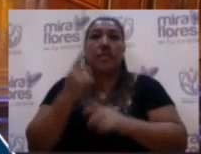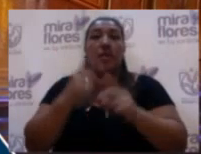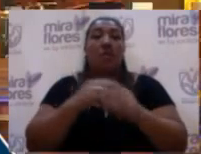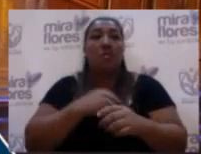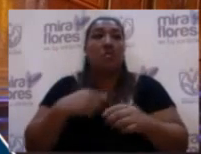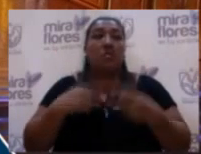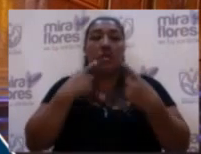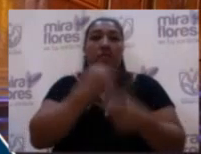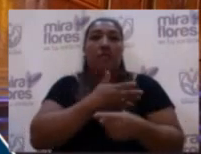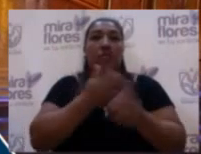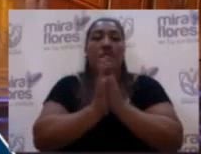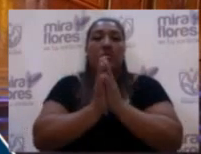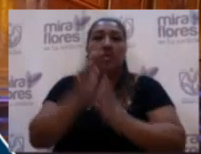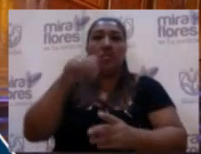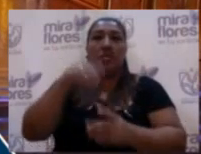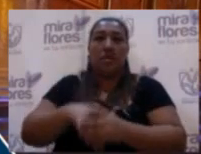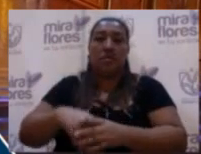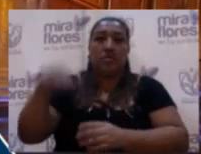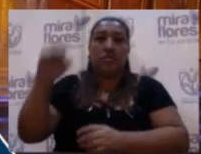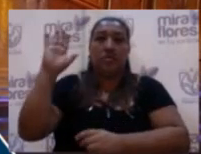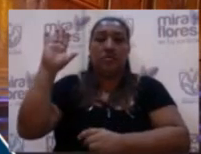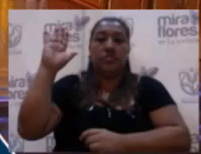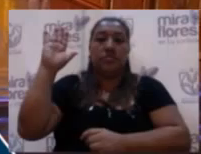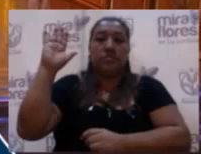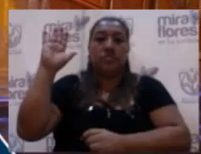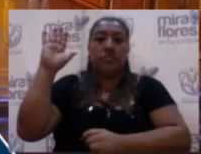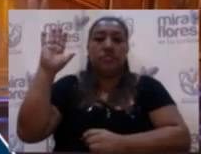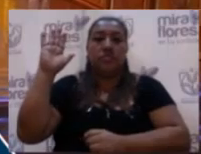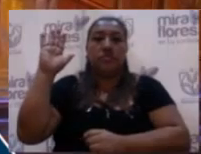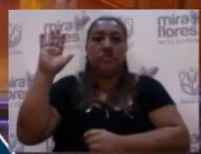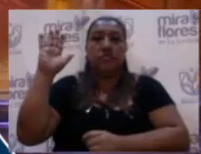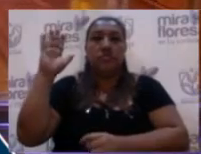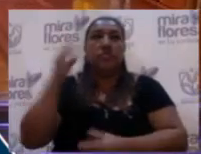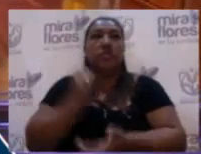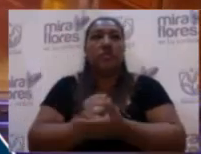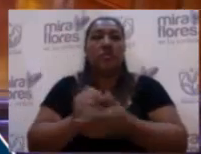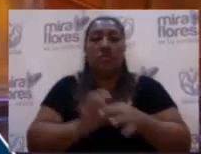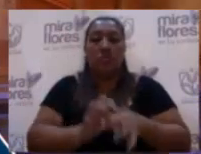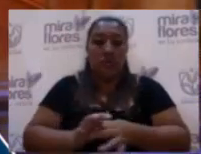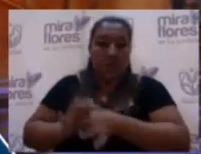Consejo, por si no se expresaron su conformidad, se aprueba